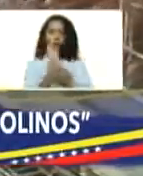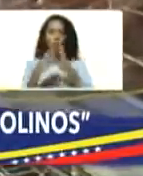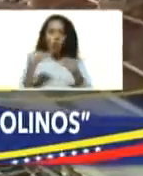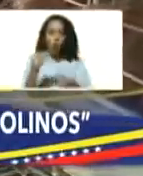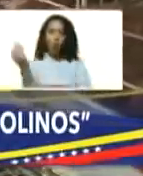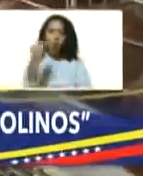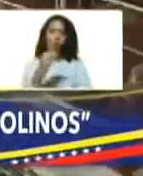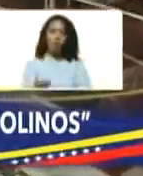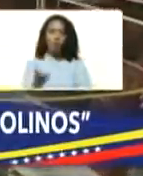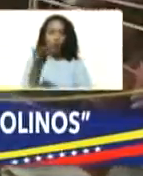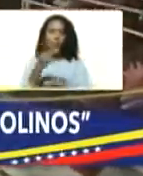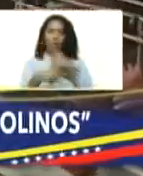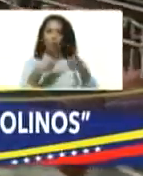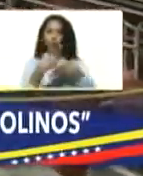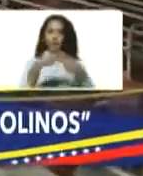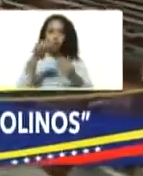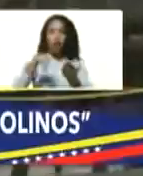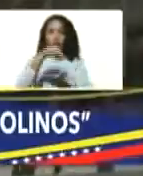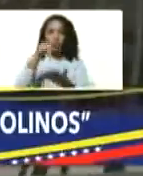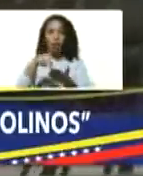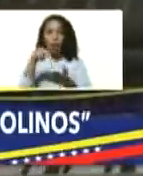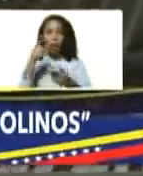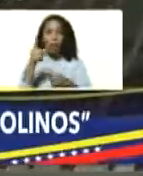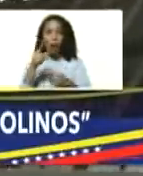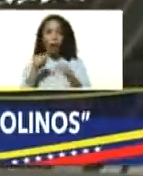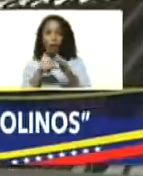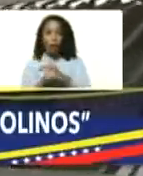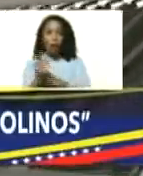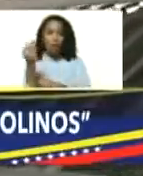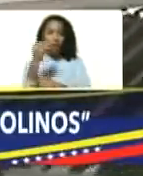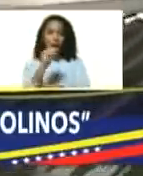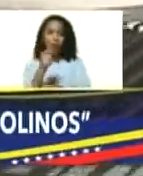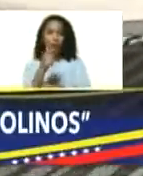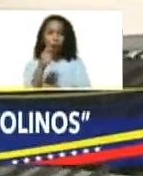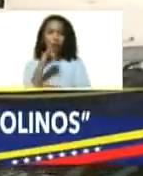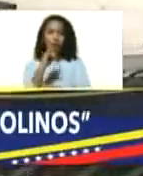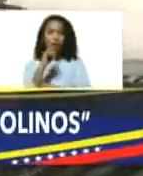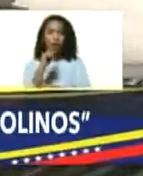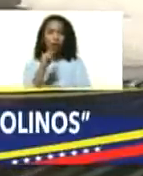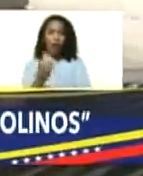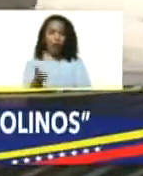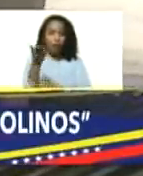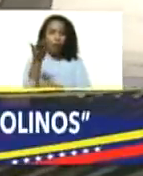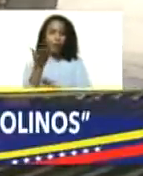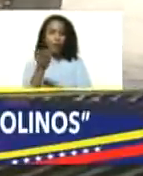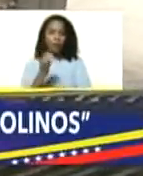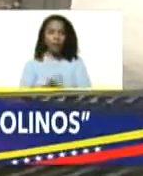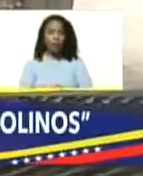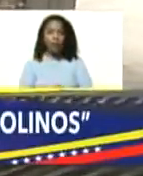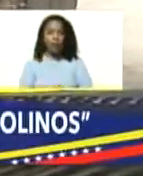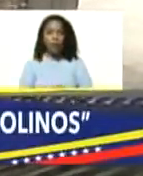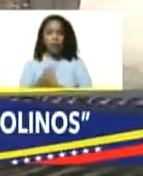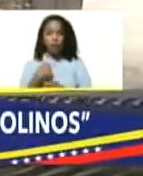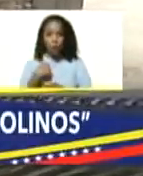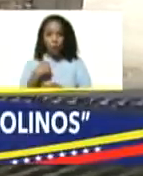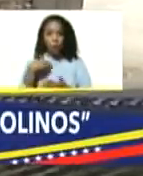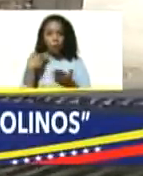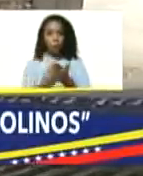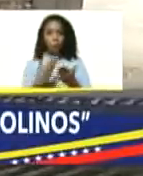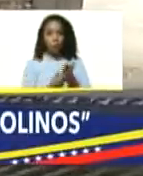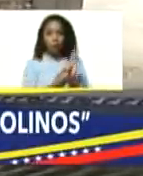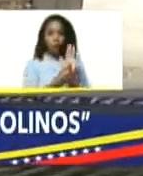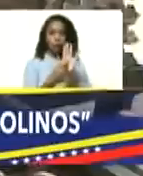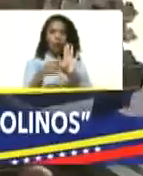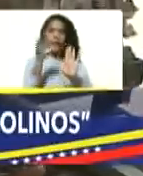con producción nacional para entrar un poco más en los detalles compañeros presidente le voy a presentar a la